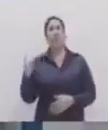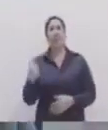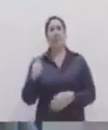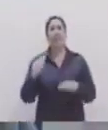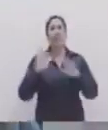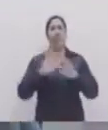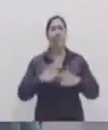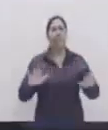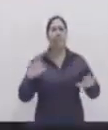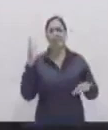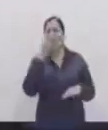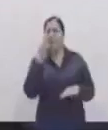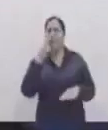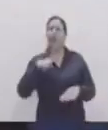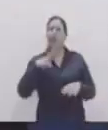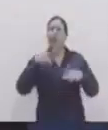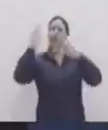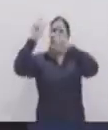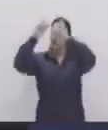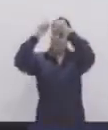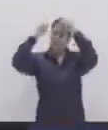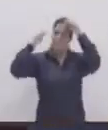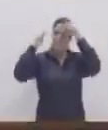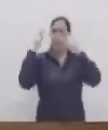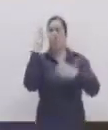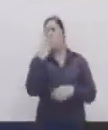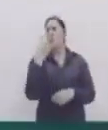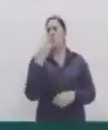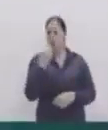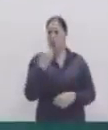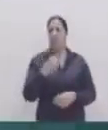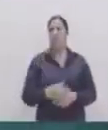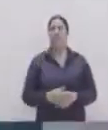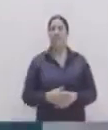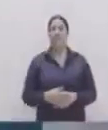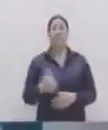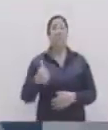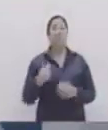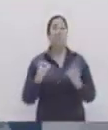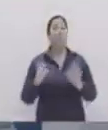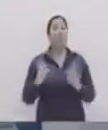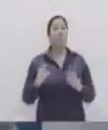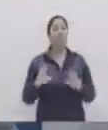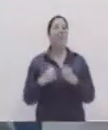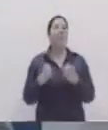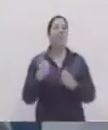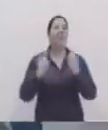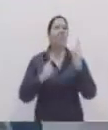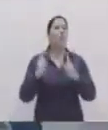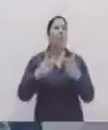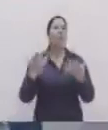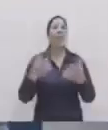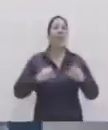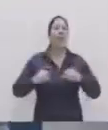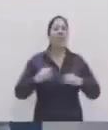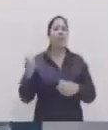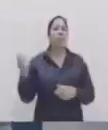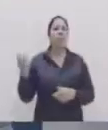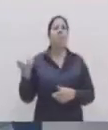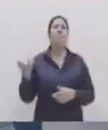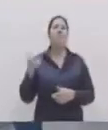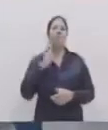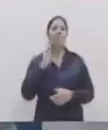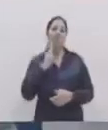La niña tiene una moña bonita. La niña tiene una moña bonita. Muy bien, entonces, ¿cuál sería la acción?